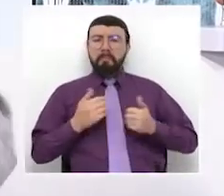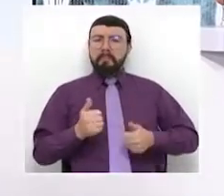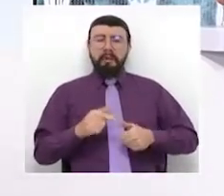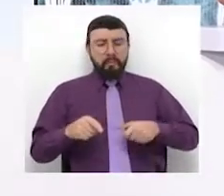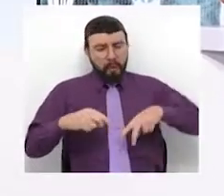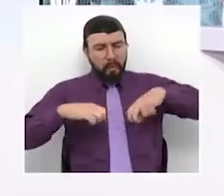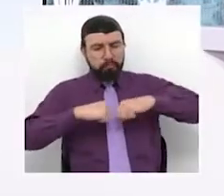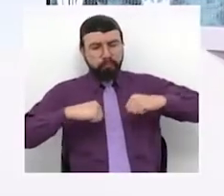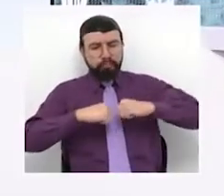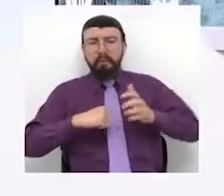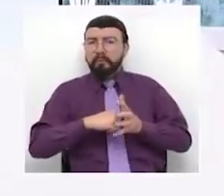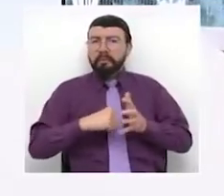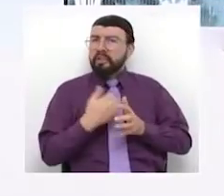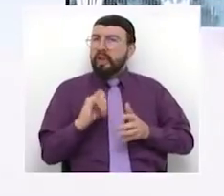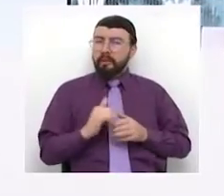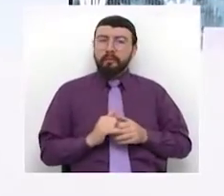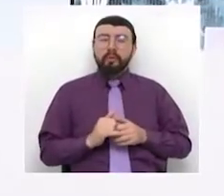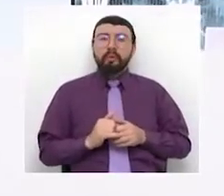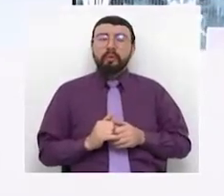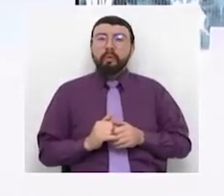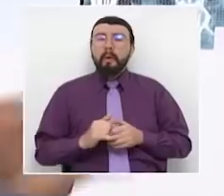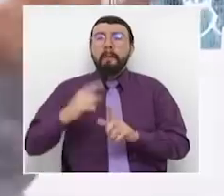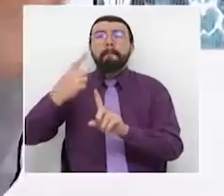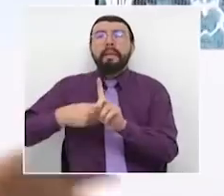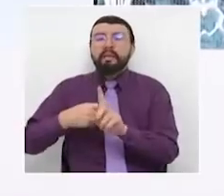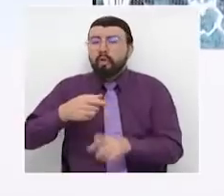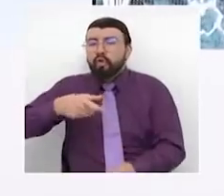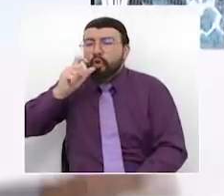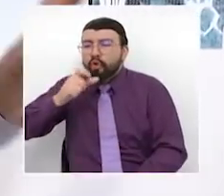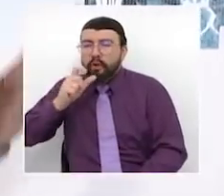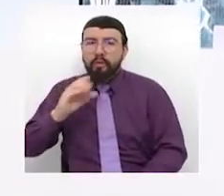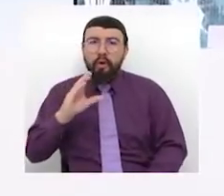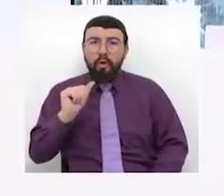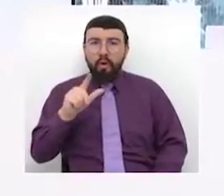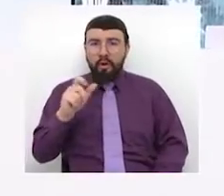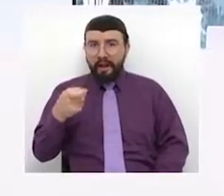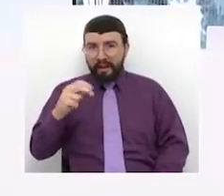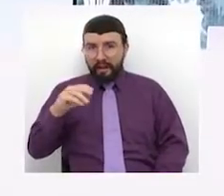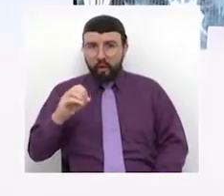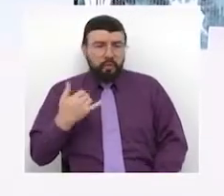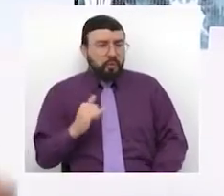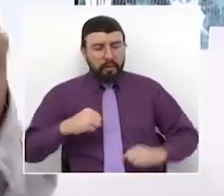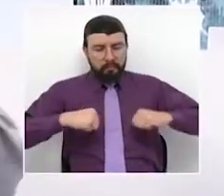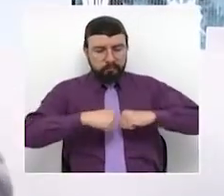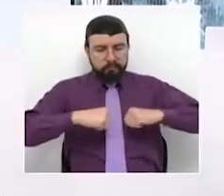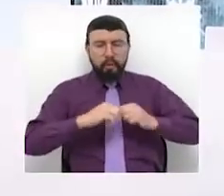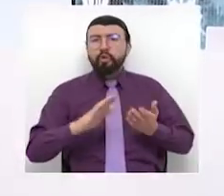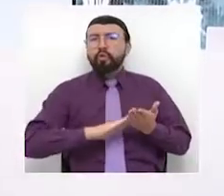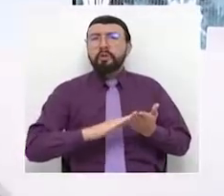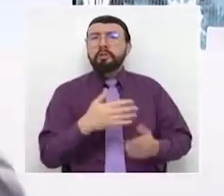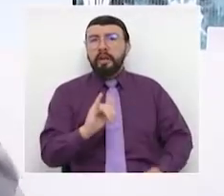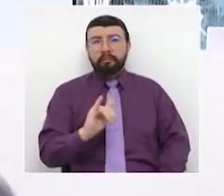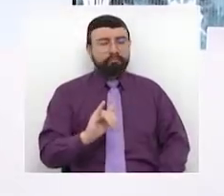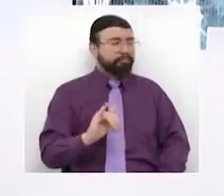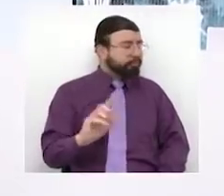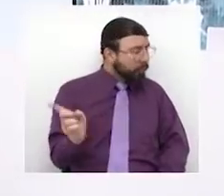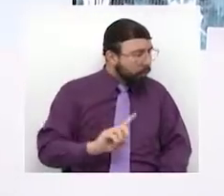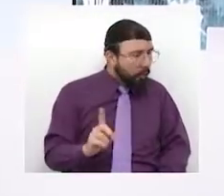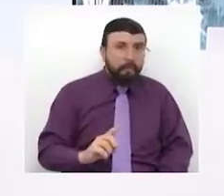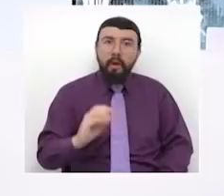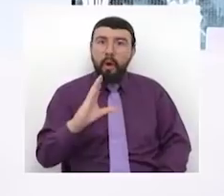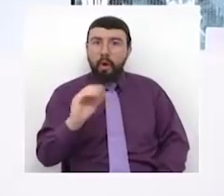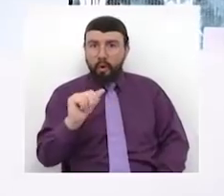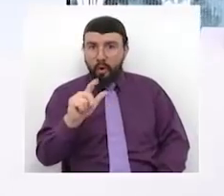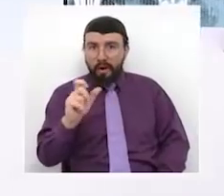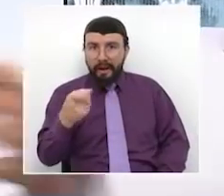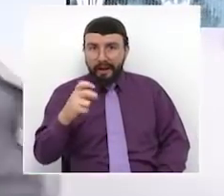y cree que se toma el colágeno, un frasquito, y entonces ya se fue para la casa y se alivió de la artrosis. Ese es un colágeno que entra al organismo y